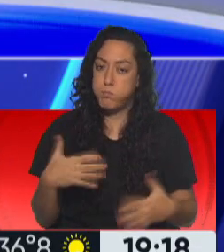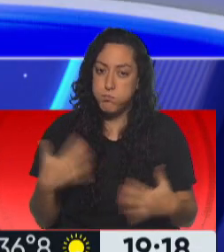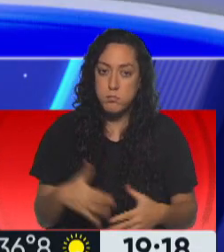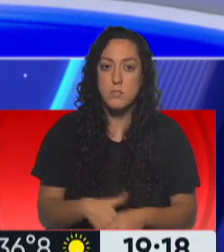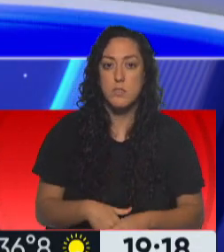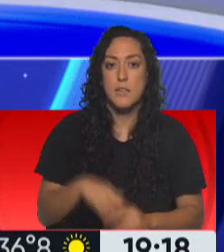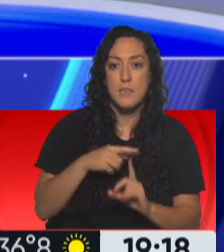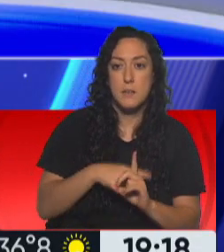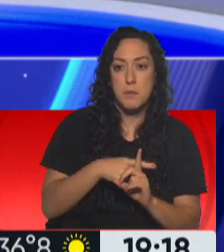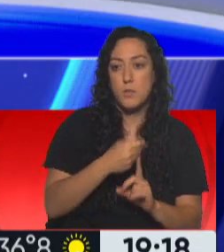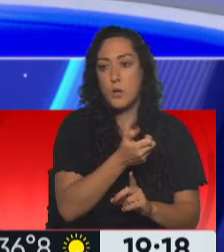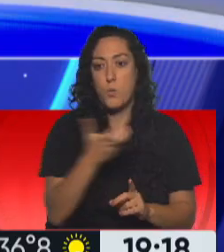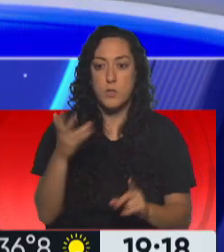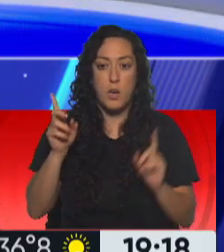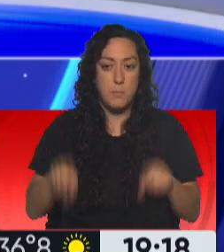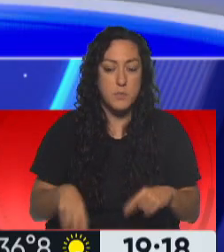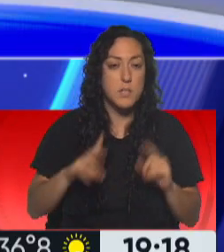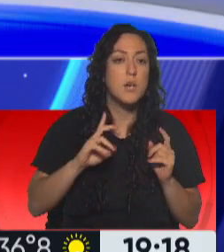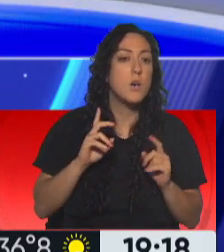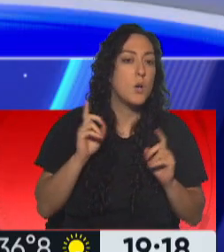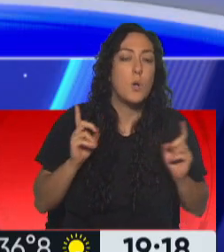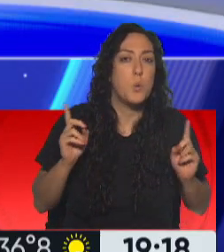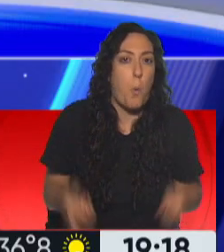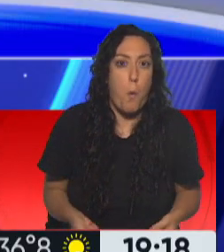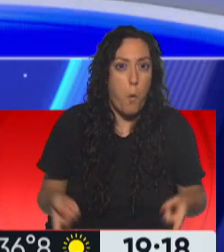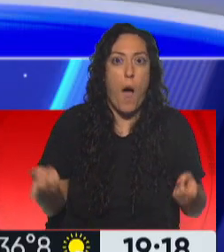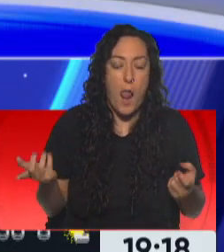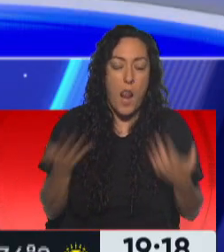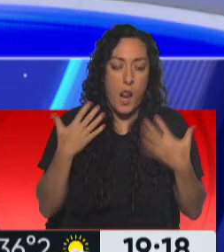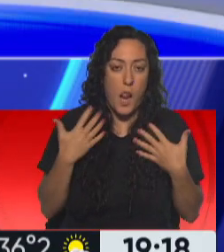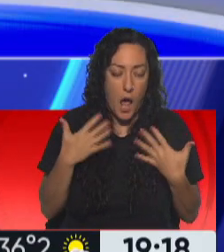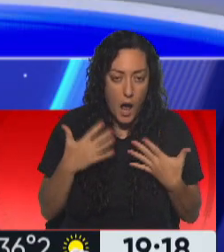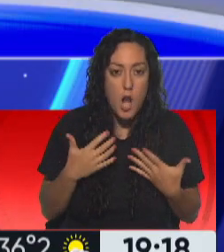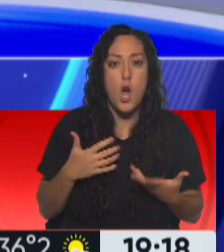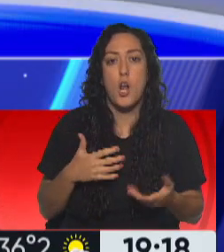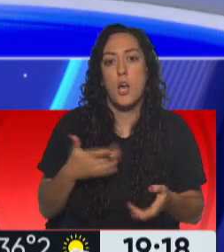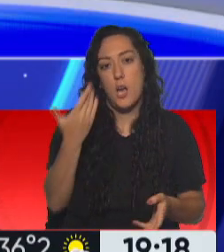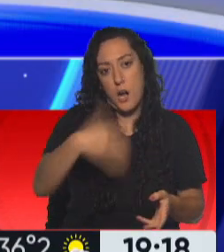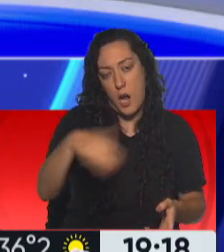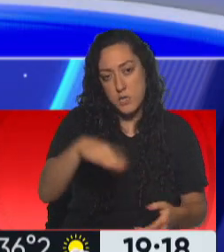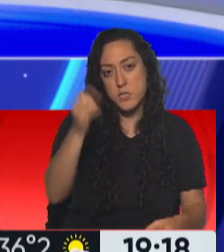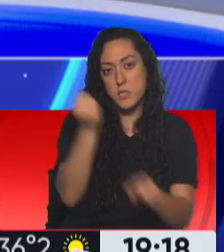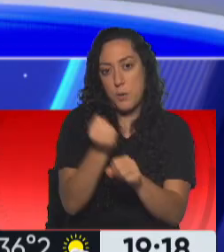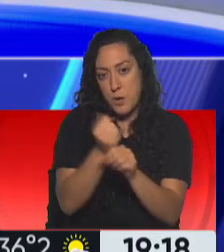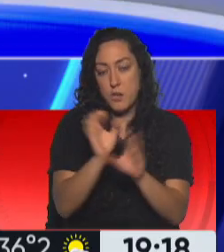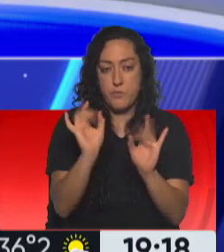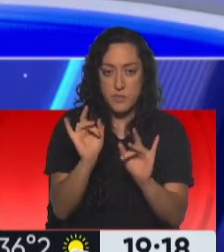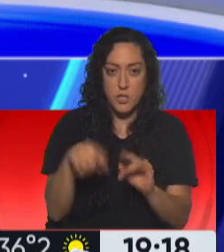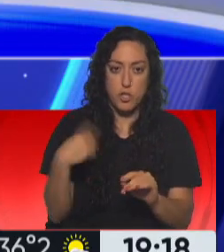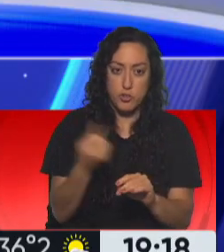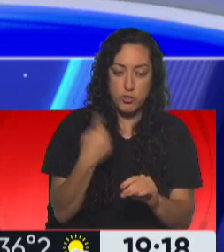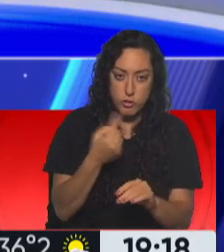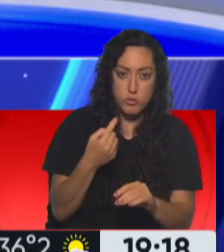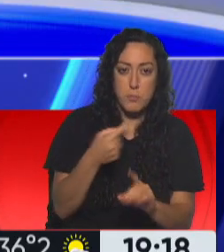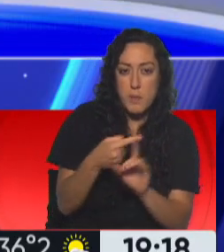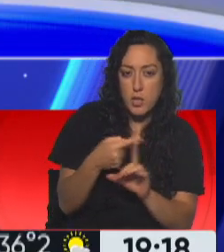qué temperatura hace, pero les aseguro que es duro estar acá en la calle. Nosotros llegamos bastante temprano,